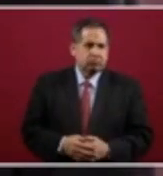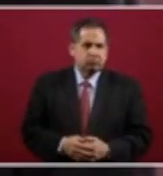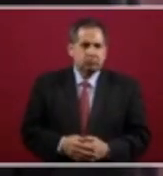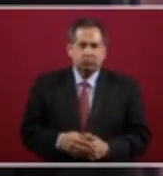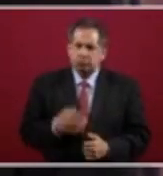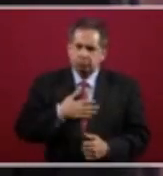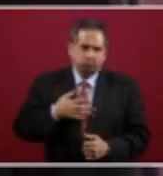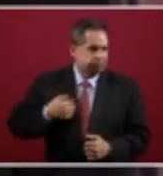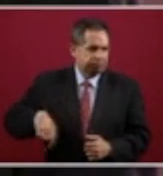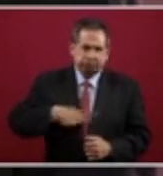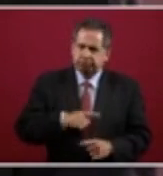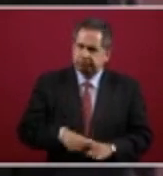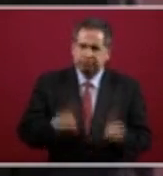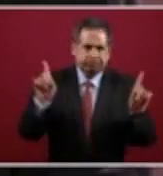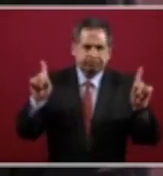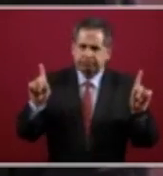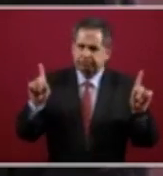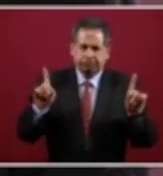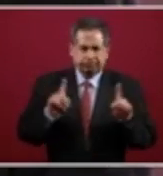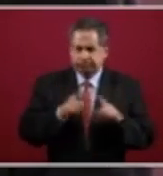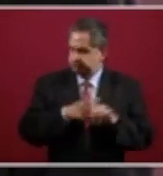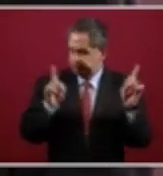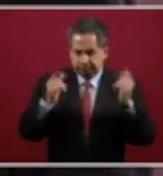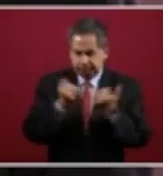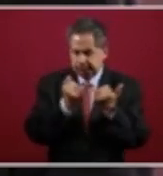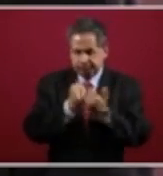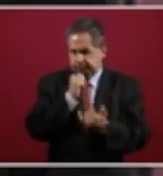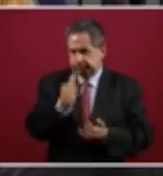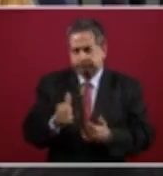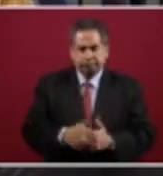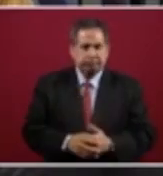Somos distintos, somos diferentes.